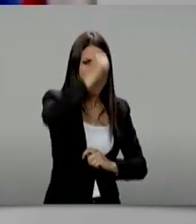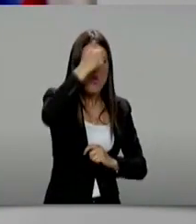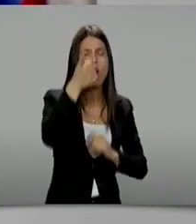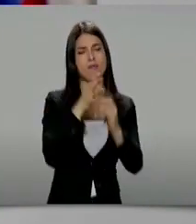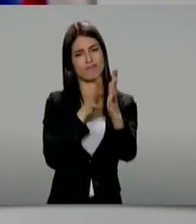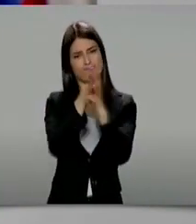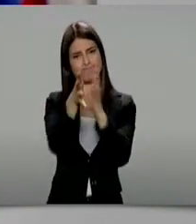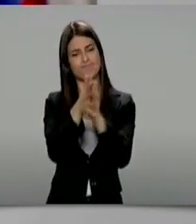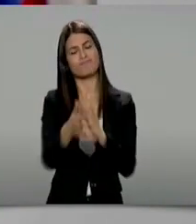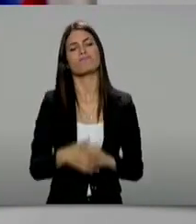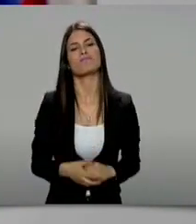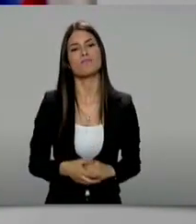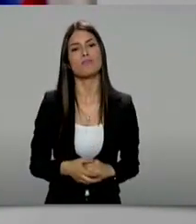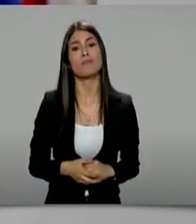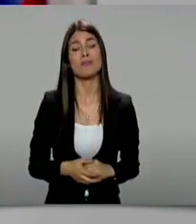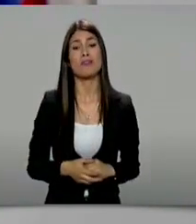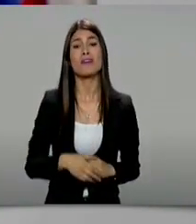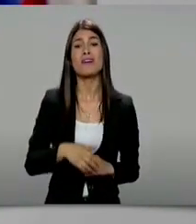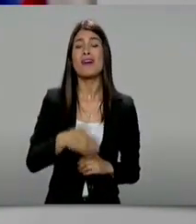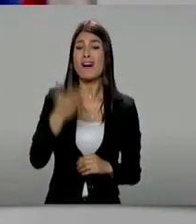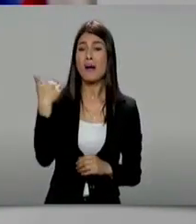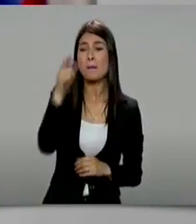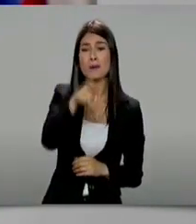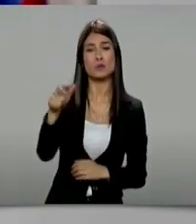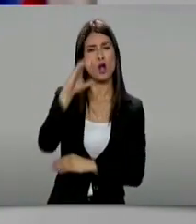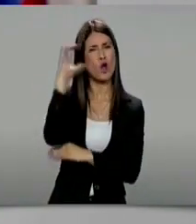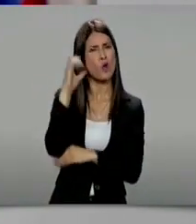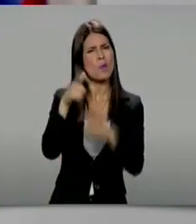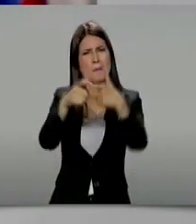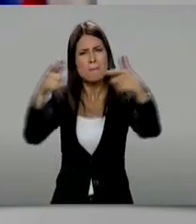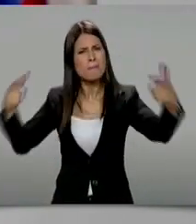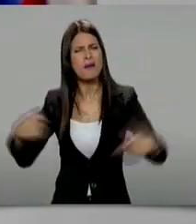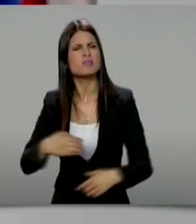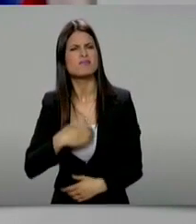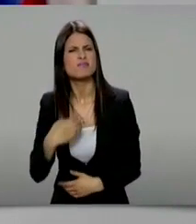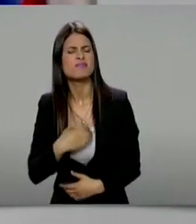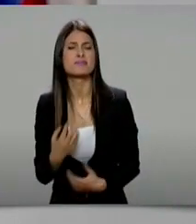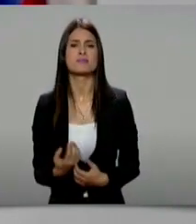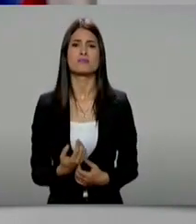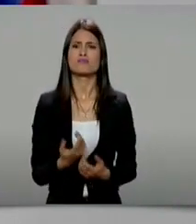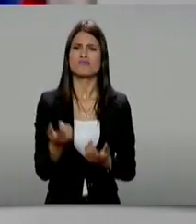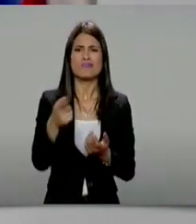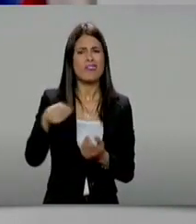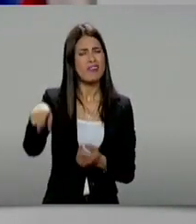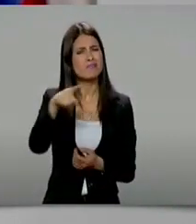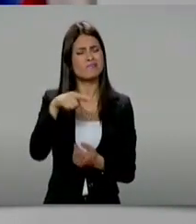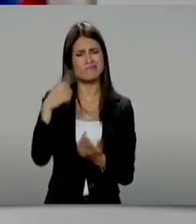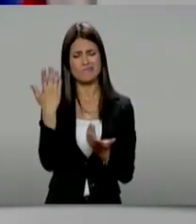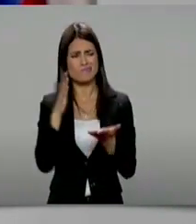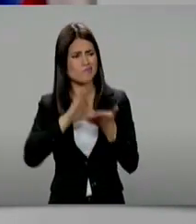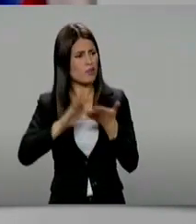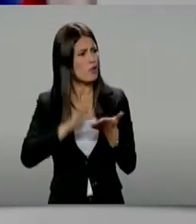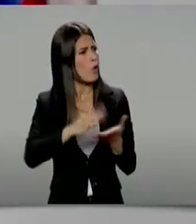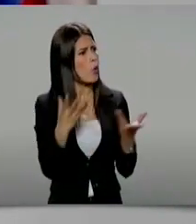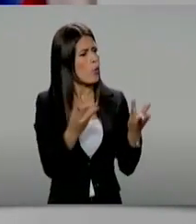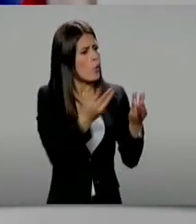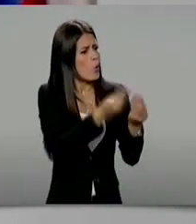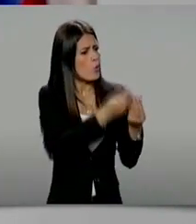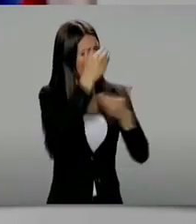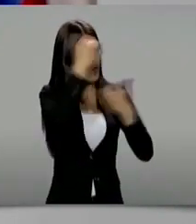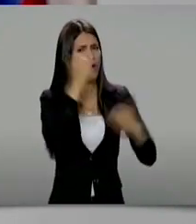reclamaron los colombianos era que las FARC entregaran sus bienes y la plata que tienen disponible para reparar las